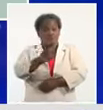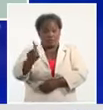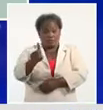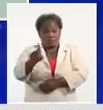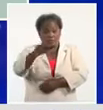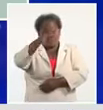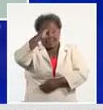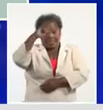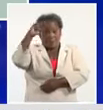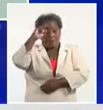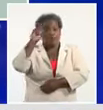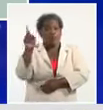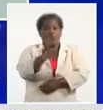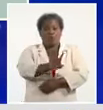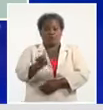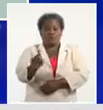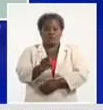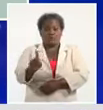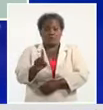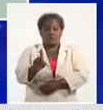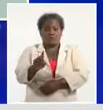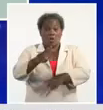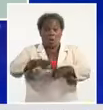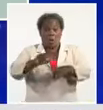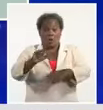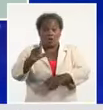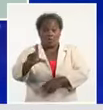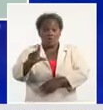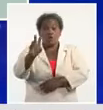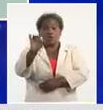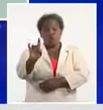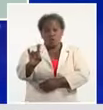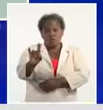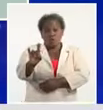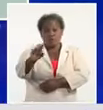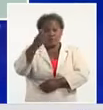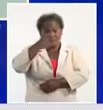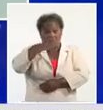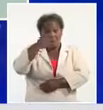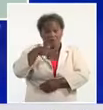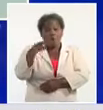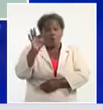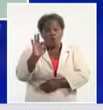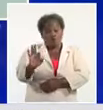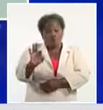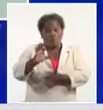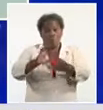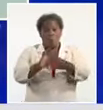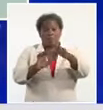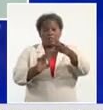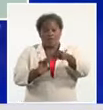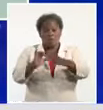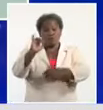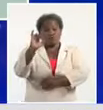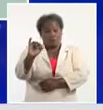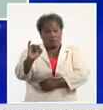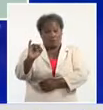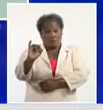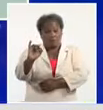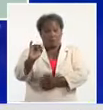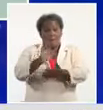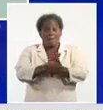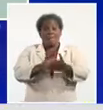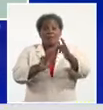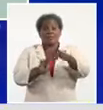Espíritu 11, Holguín 9, Ciego de Ávila 8, Guantánamo 6, Matanzas